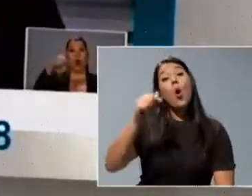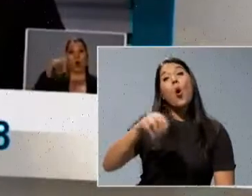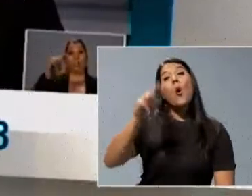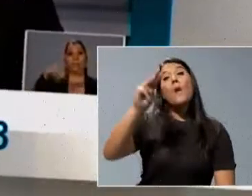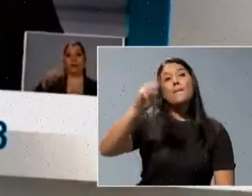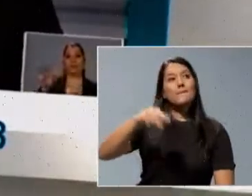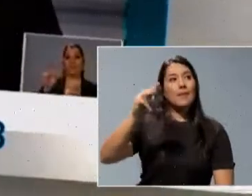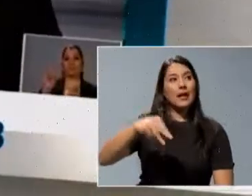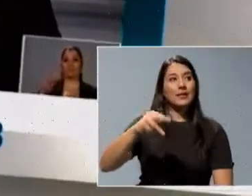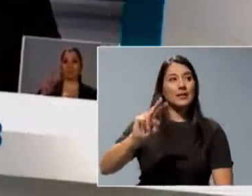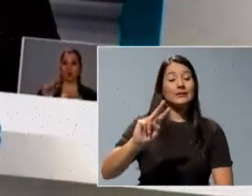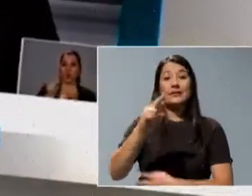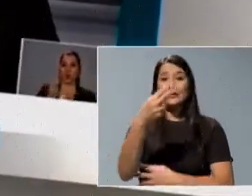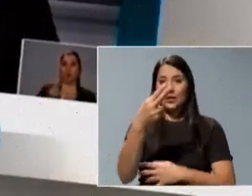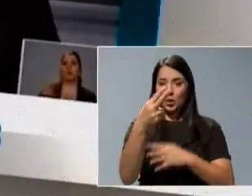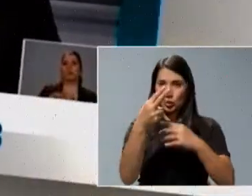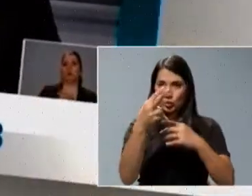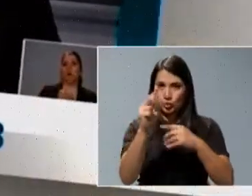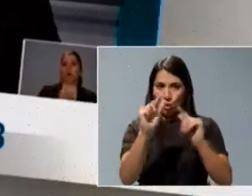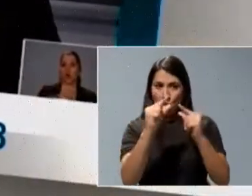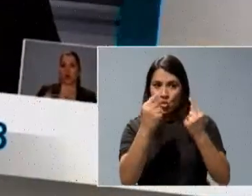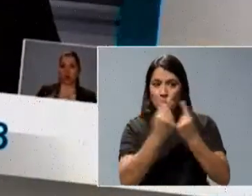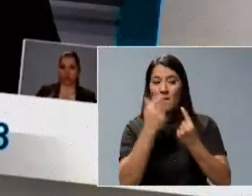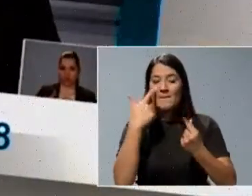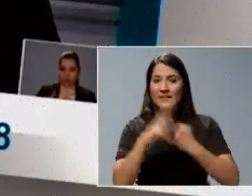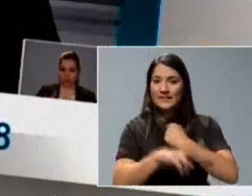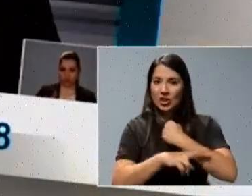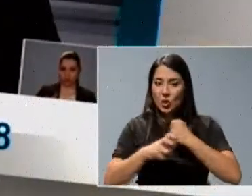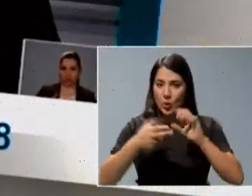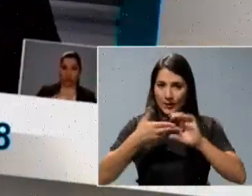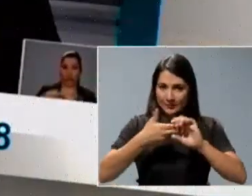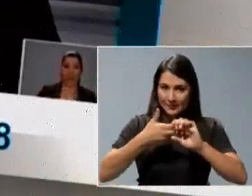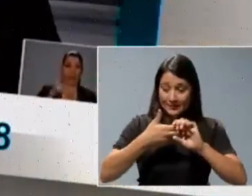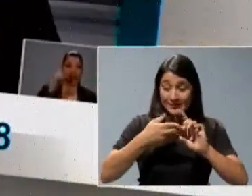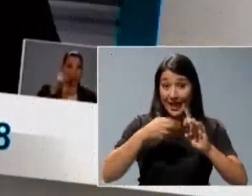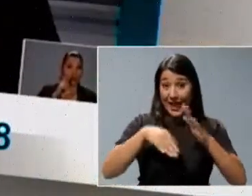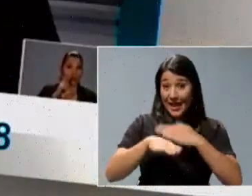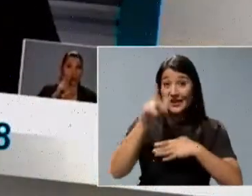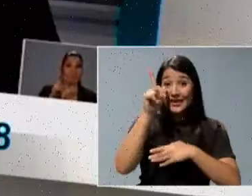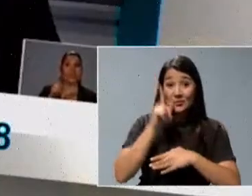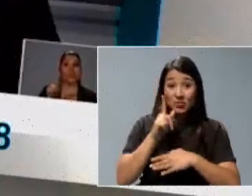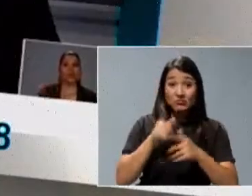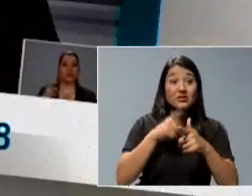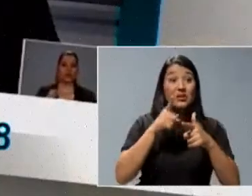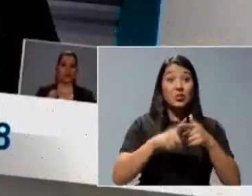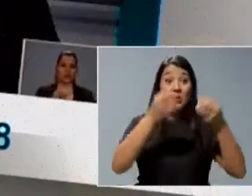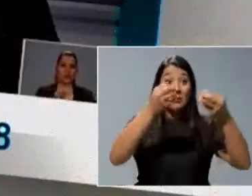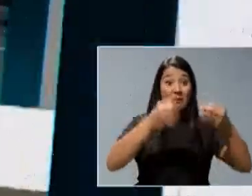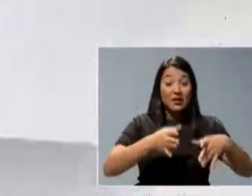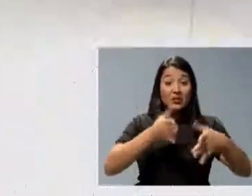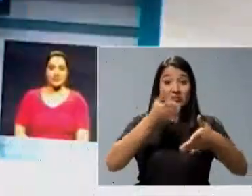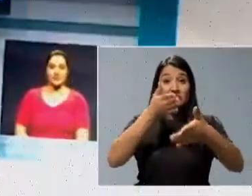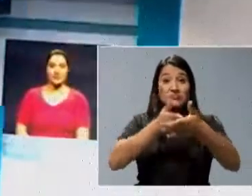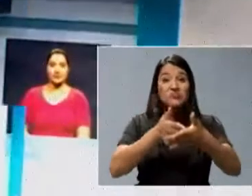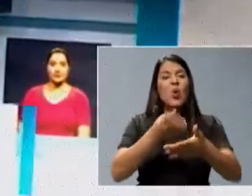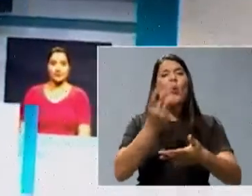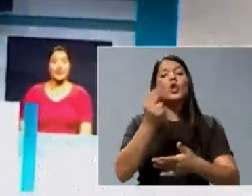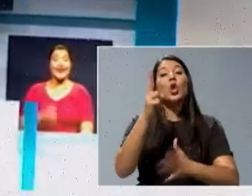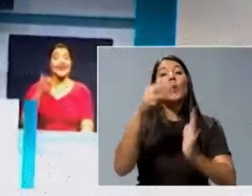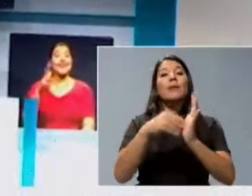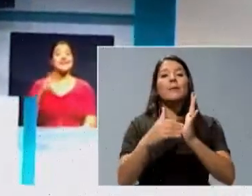que presuntamente se dedicaba a robar combustible de los polioductos en Limón, causando daños y pérdidas por más de 2.000 millones de colones. 13,5